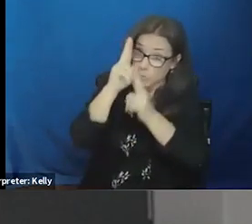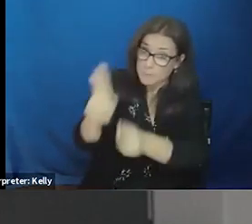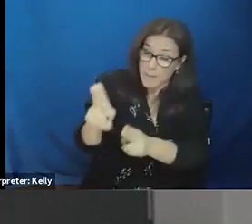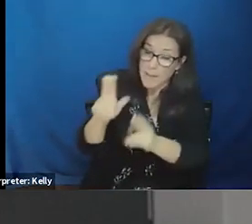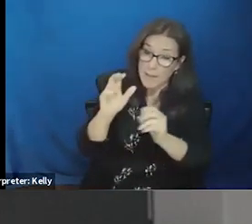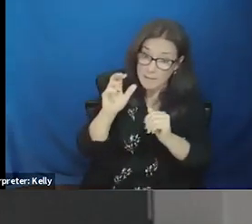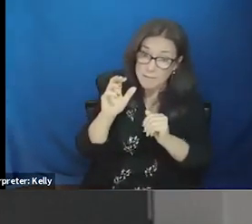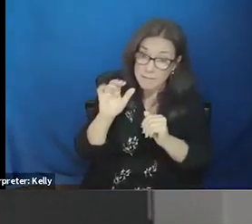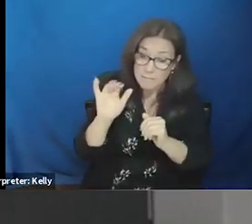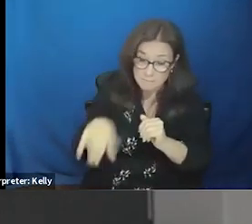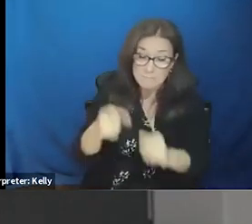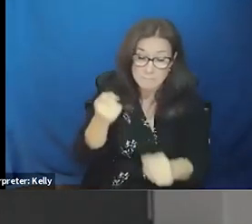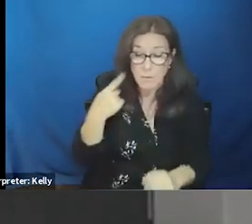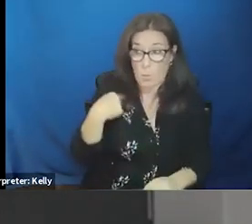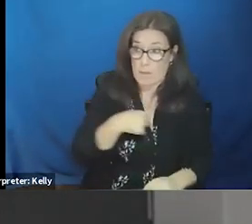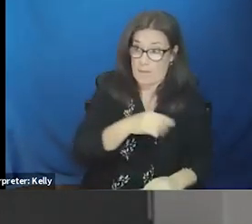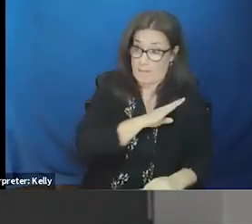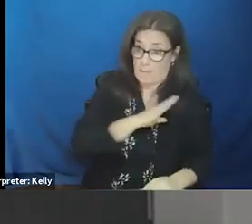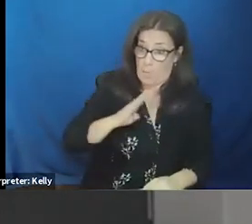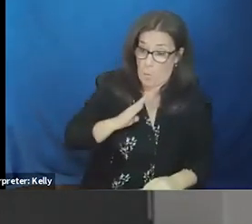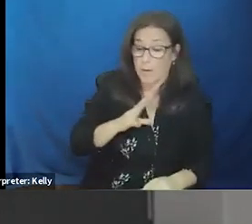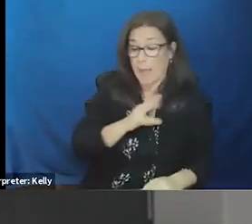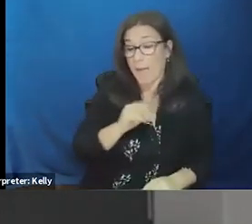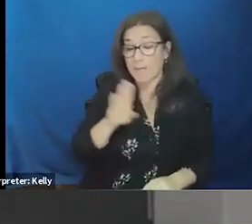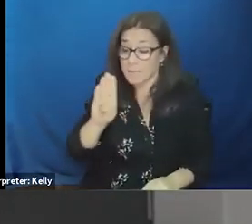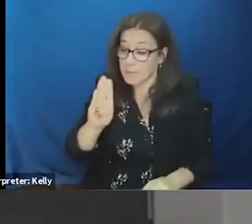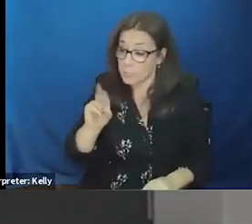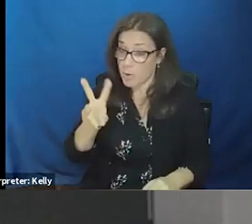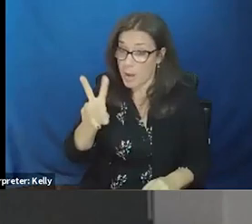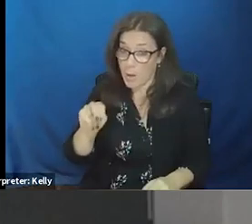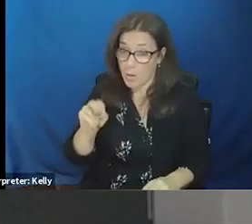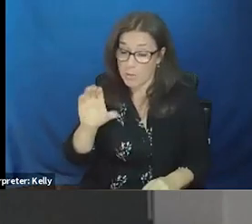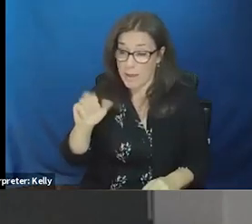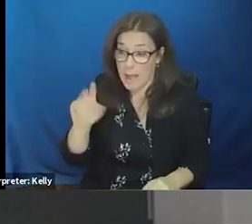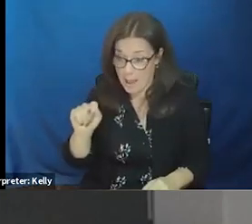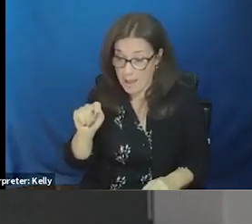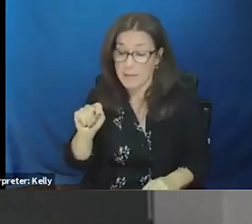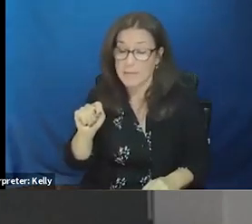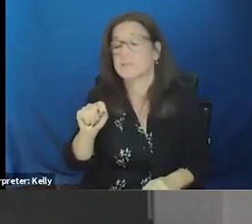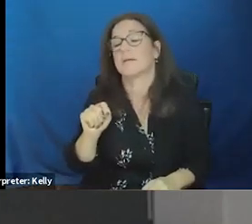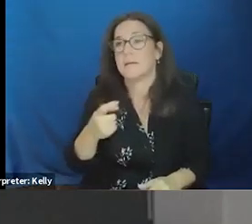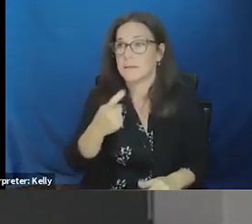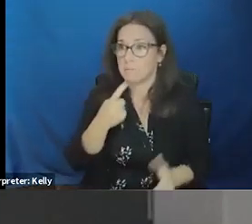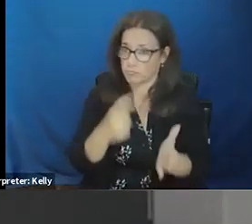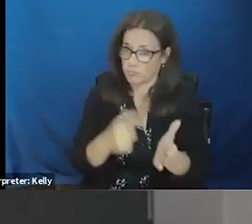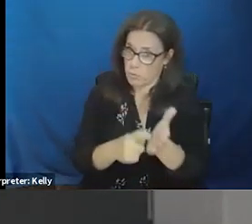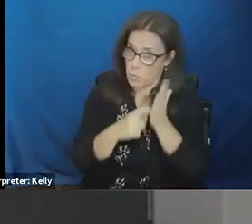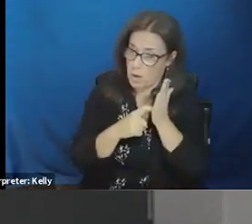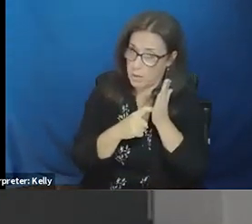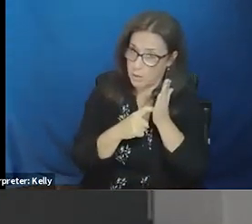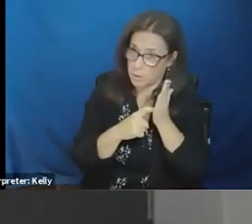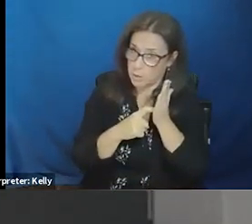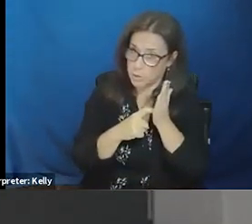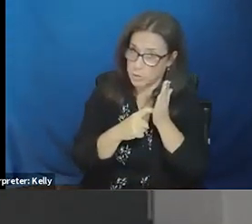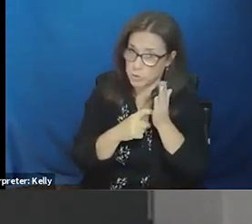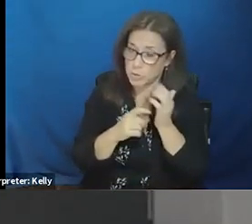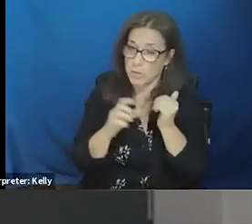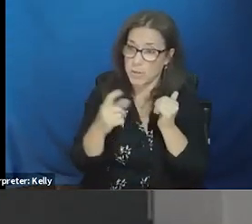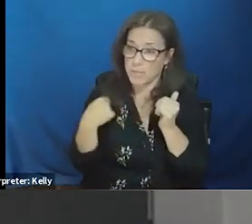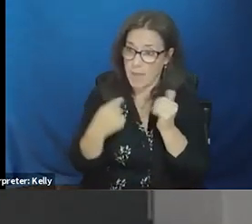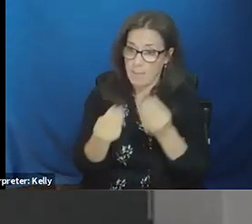que eso es importante y también quiero respetar la necesidad de que aunque nosotros como el consejo bueno la ley de brawn